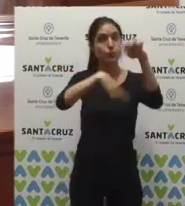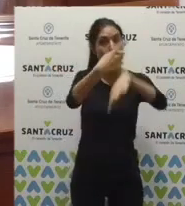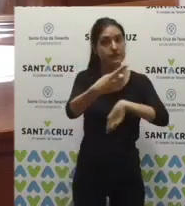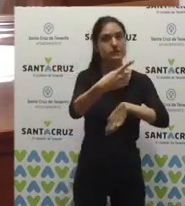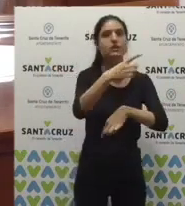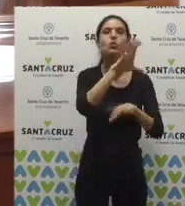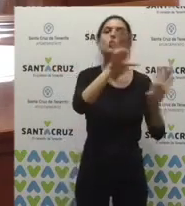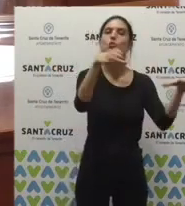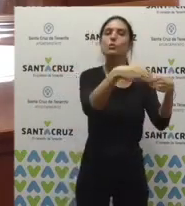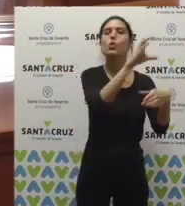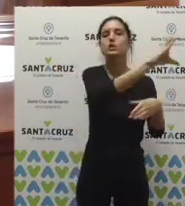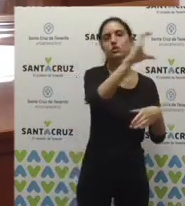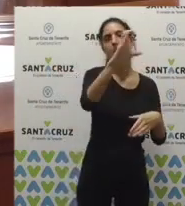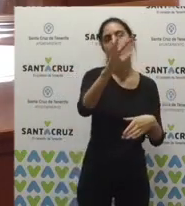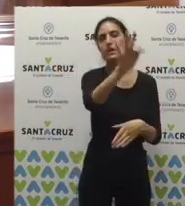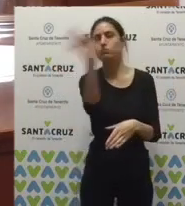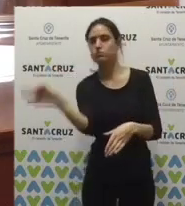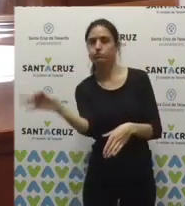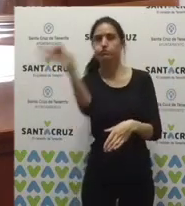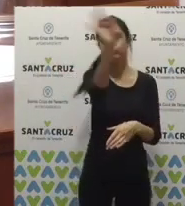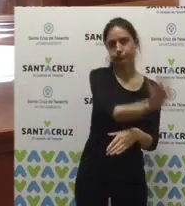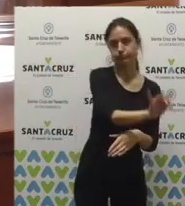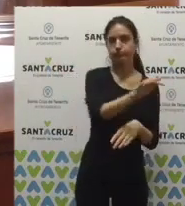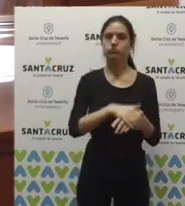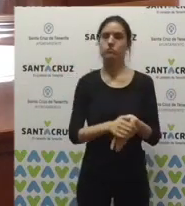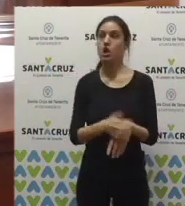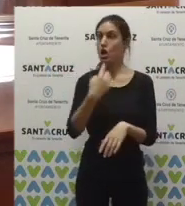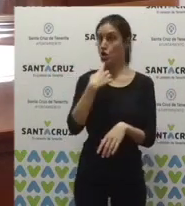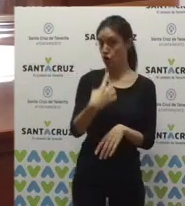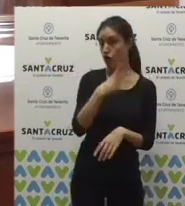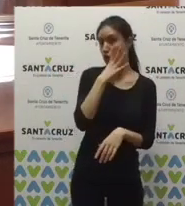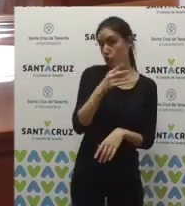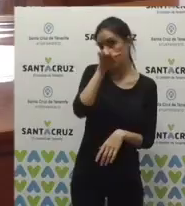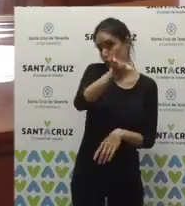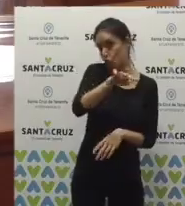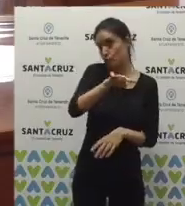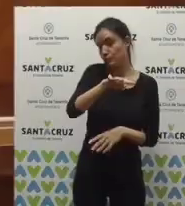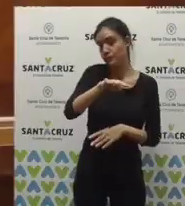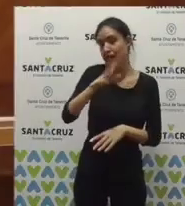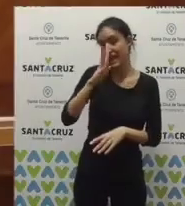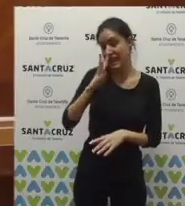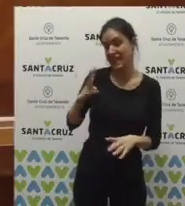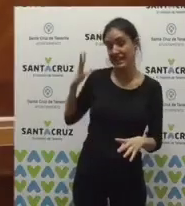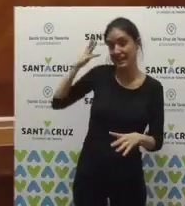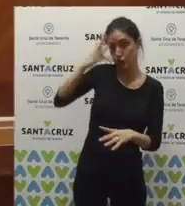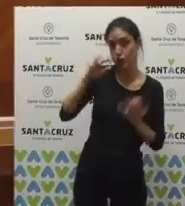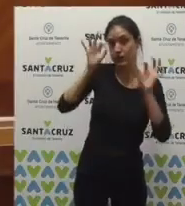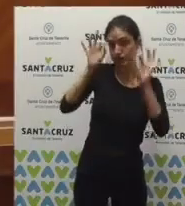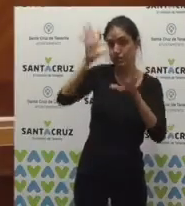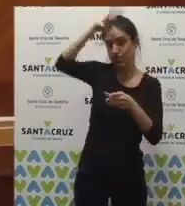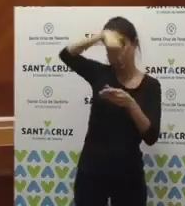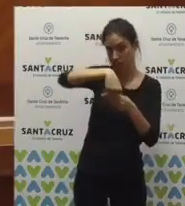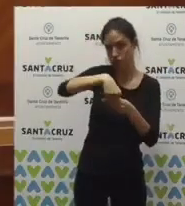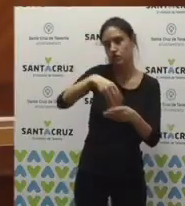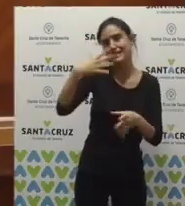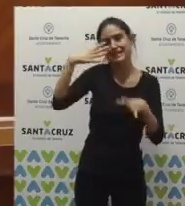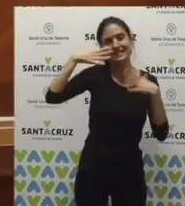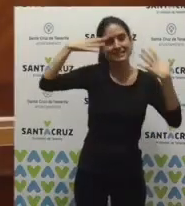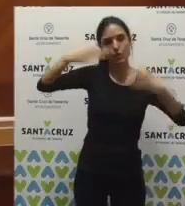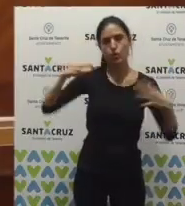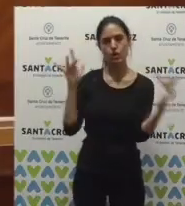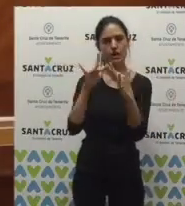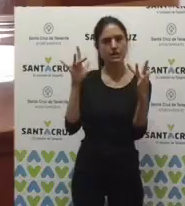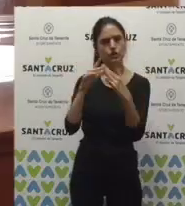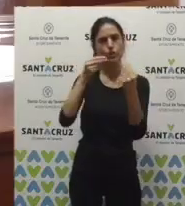lo digo porque efectos usted estaba en esa legislatura bueno pues seguro que se lleva muy bien con doña cristina' y tiene